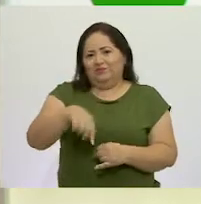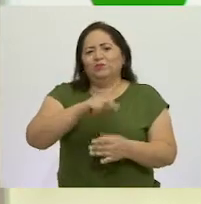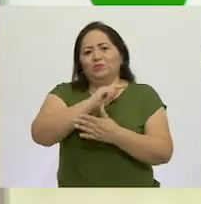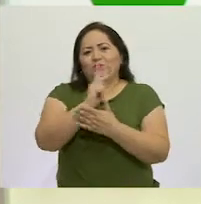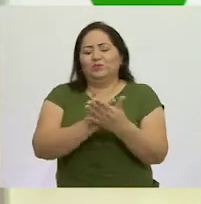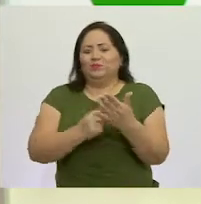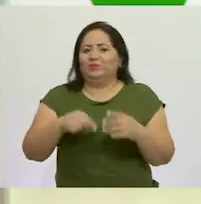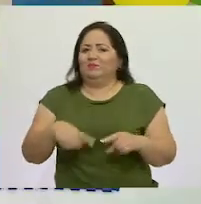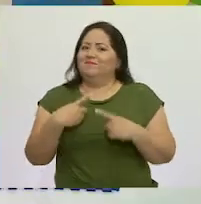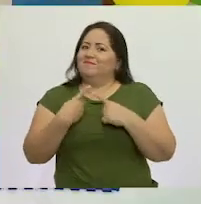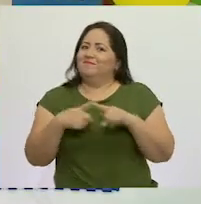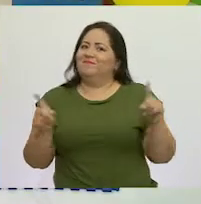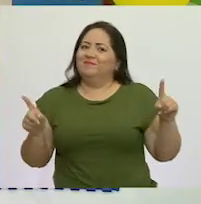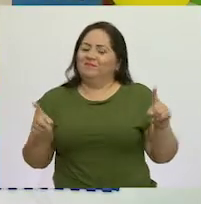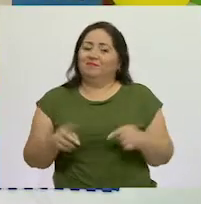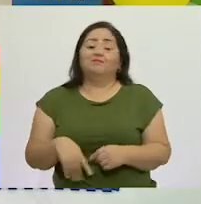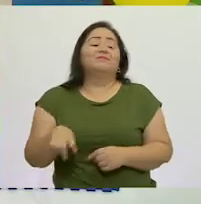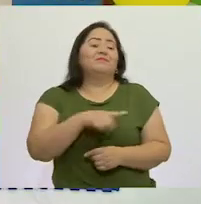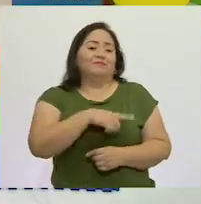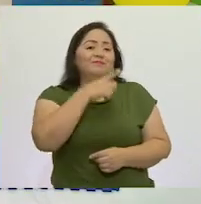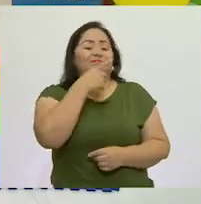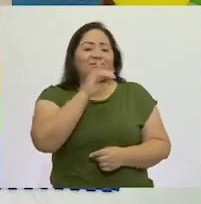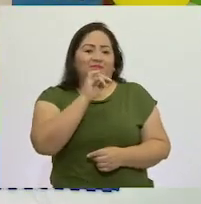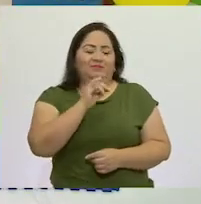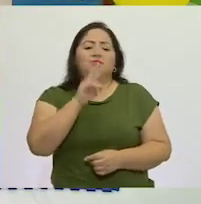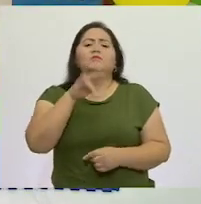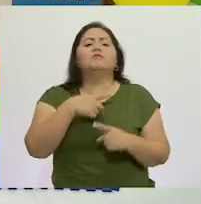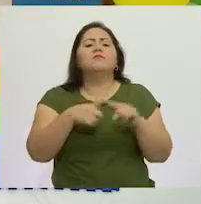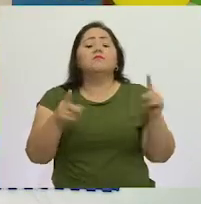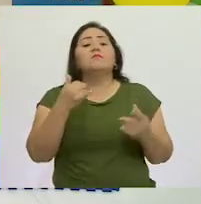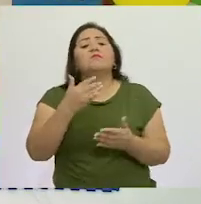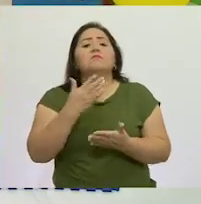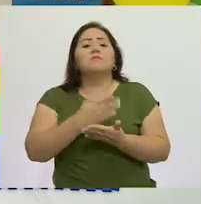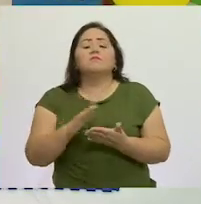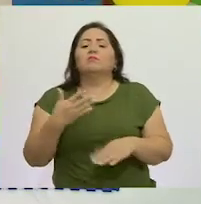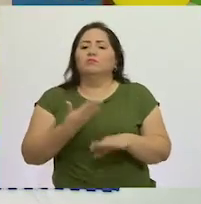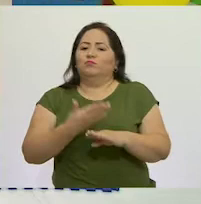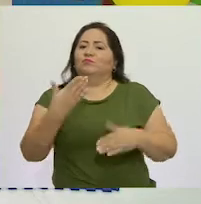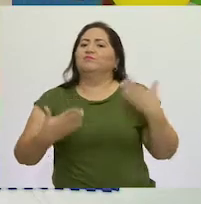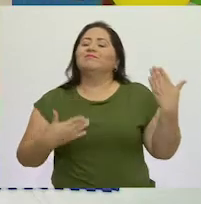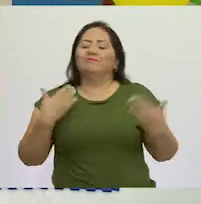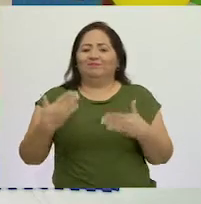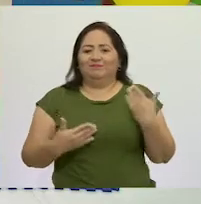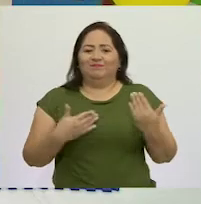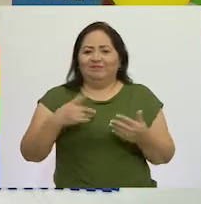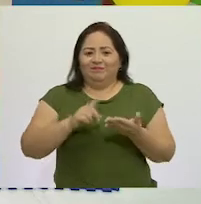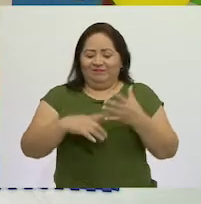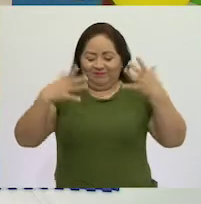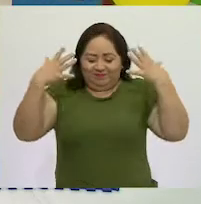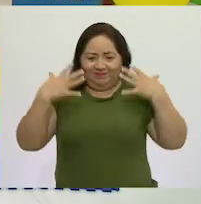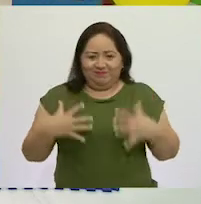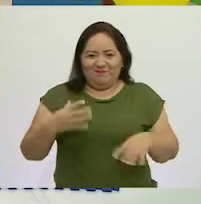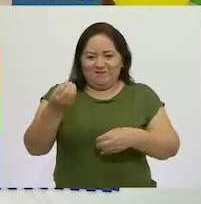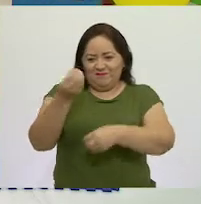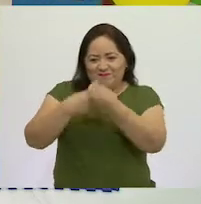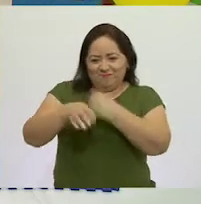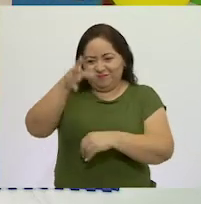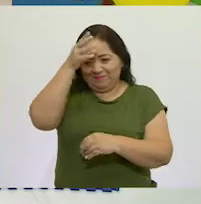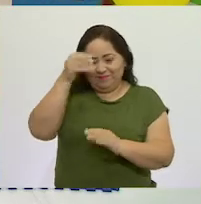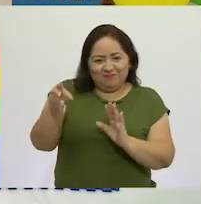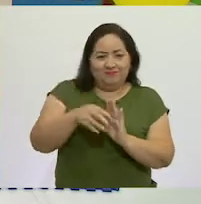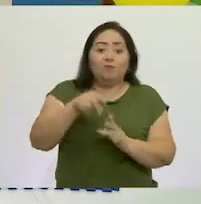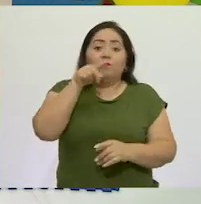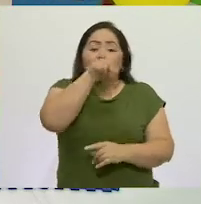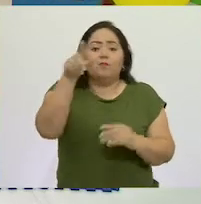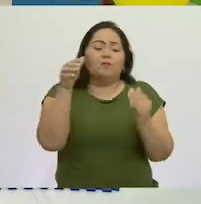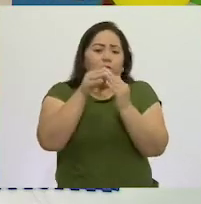programa tan diferente. Sí, estuvo diferente y además fue muy divertido disfrazarnos de obras de arte.